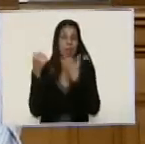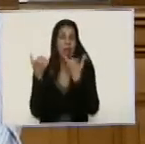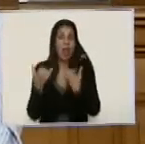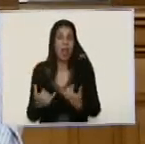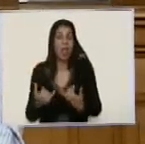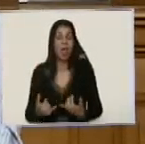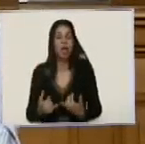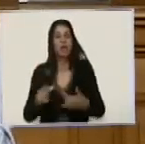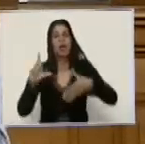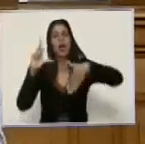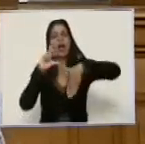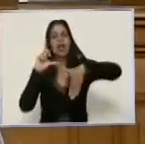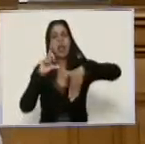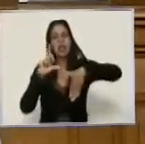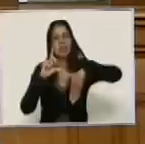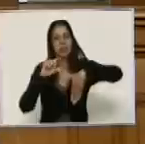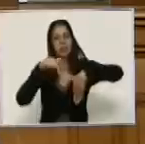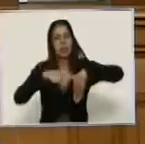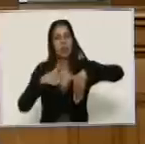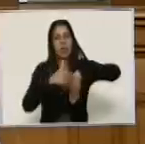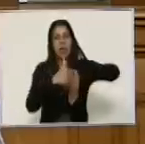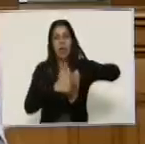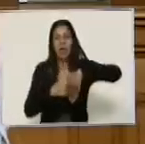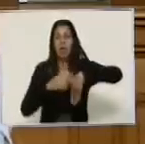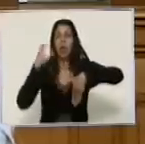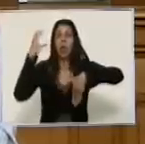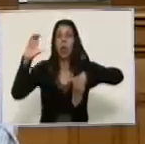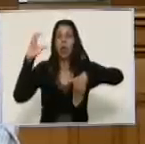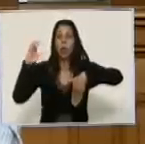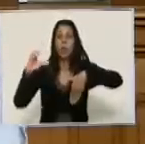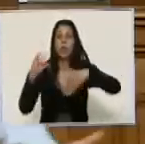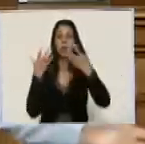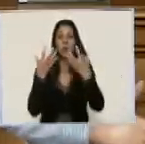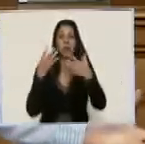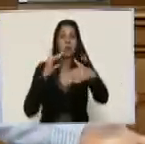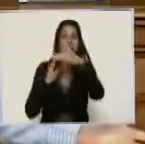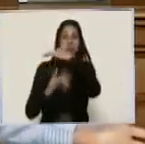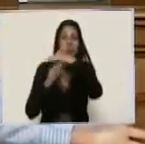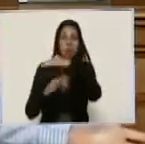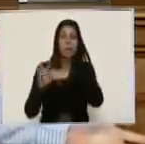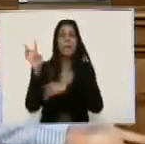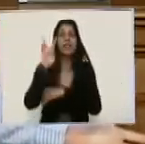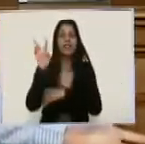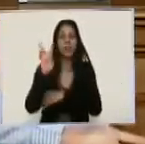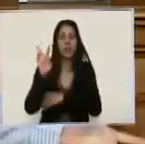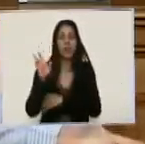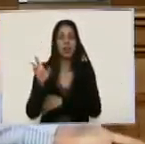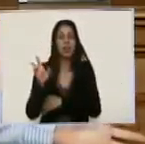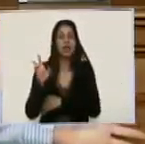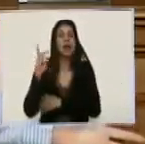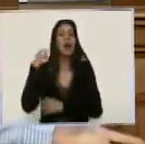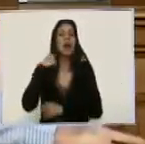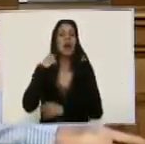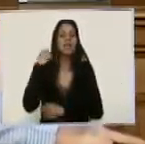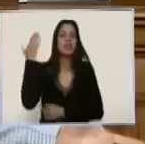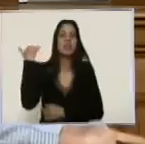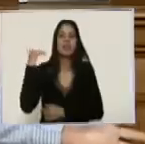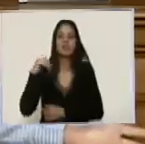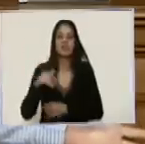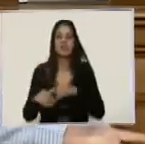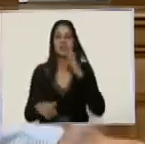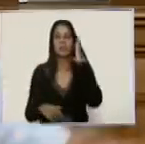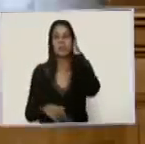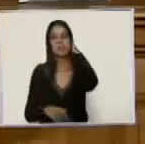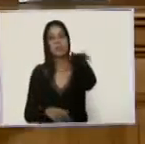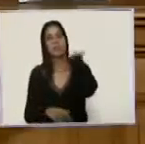la América Latina con los colombianos al frente. Y aquí están. Ellos no. Ellos están